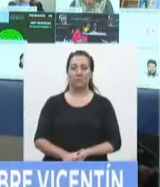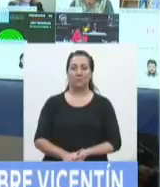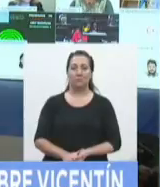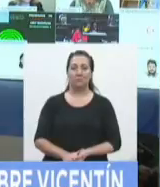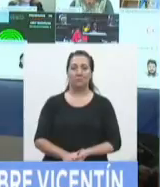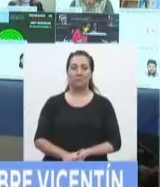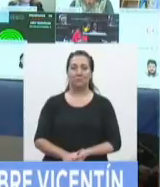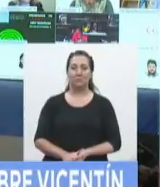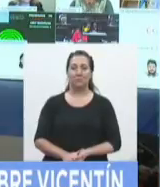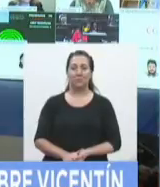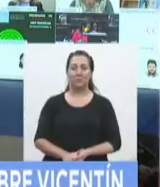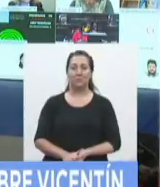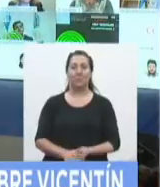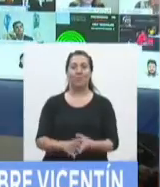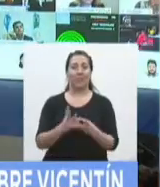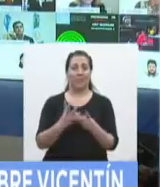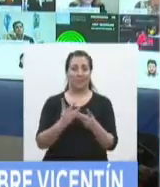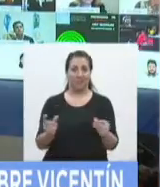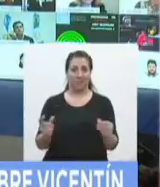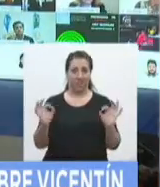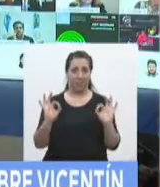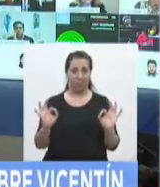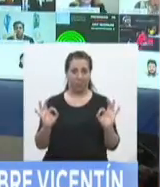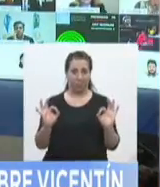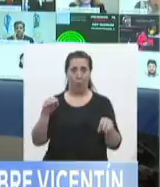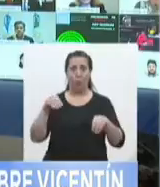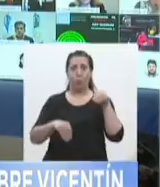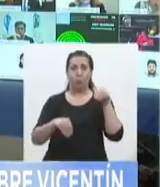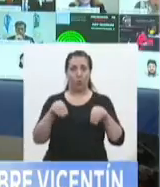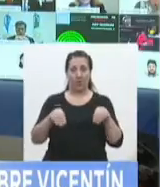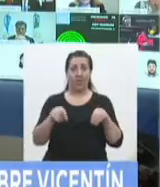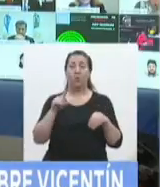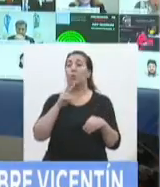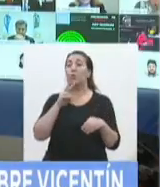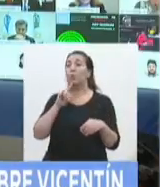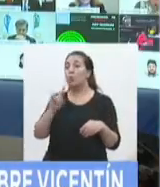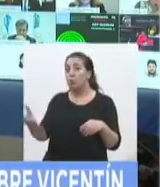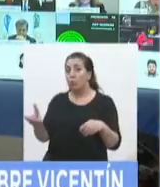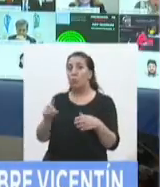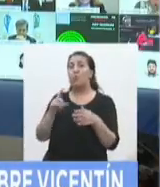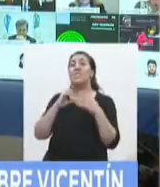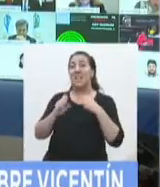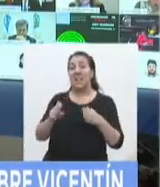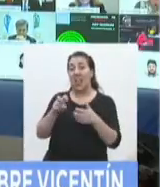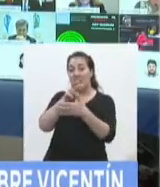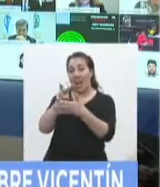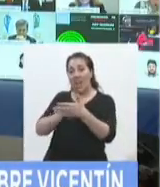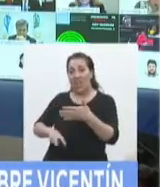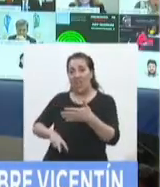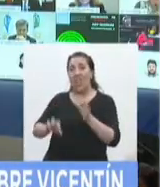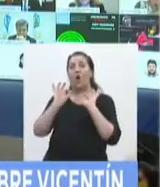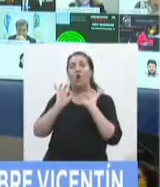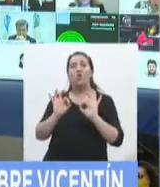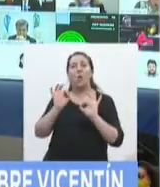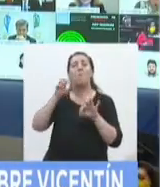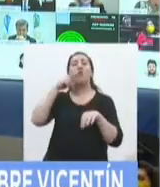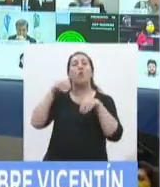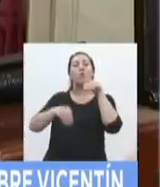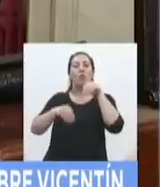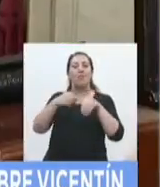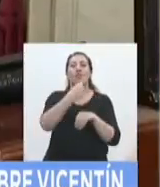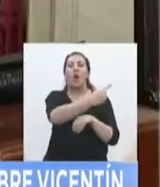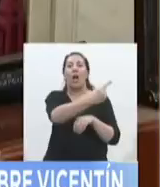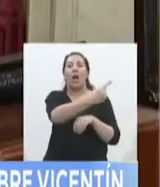o responsables de los nuevos contagios asintomáticos, de la noche a la mañana el procurador del Tesoro nos comunicó que Amado Vudú, mientras